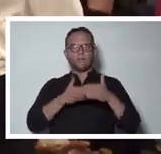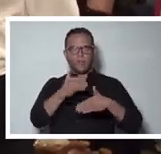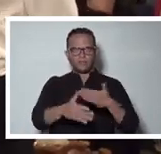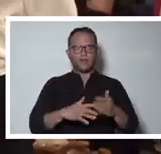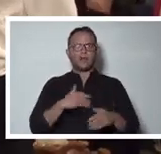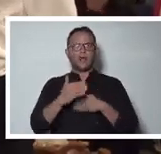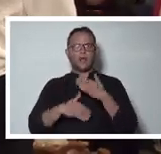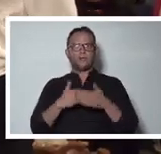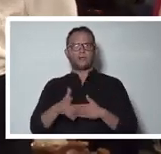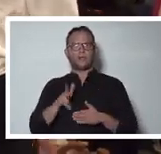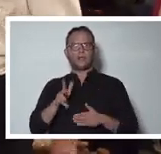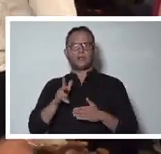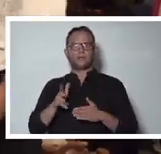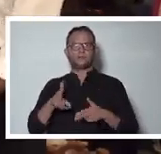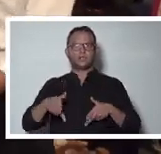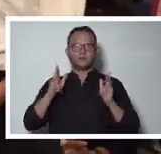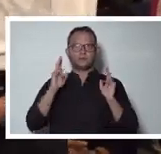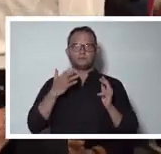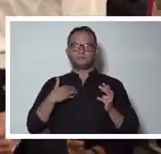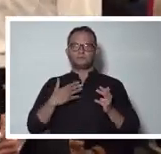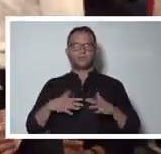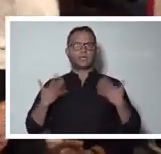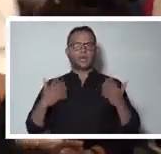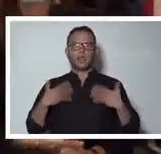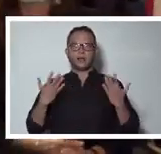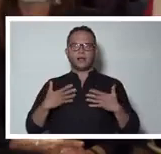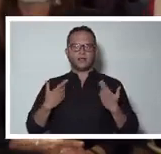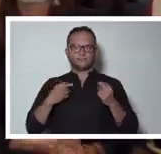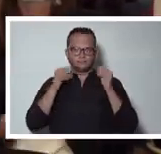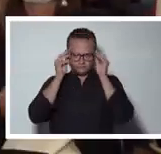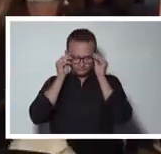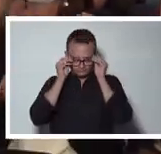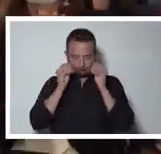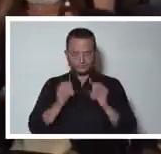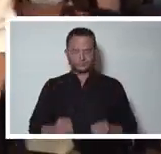avanzar en derechos y libertades así que una alegría y Gracias